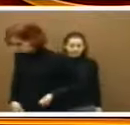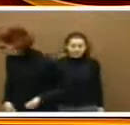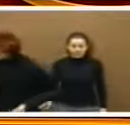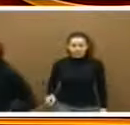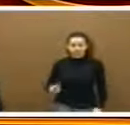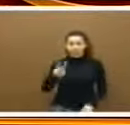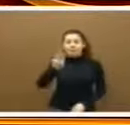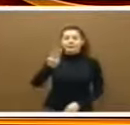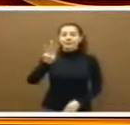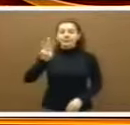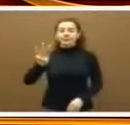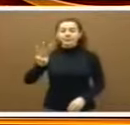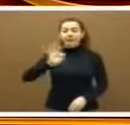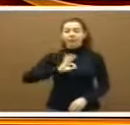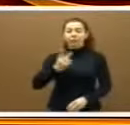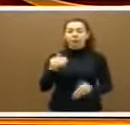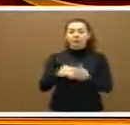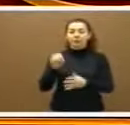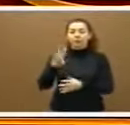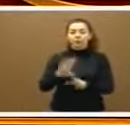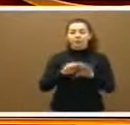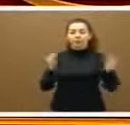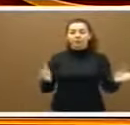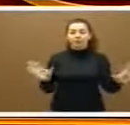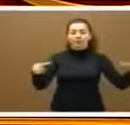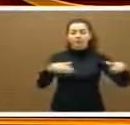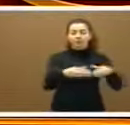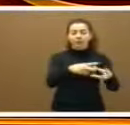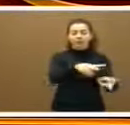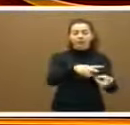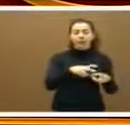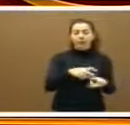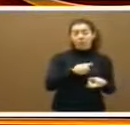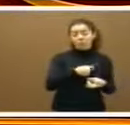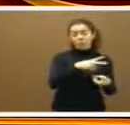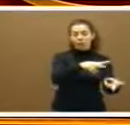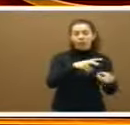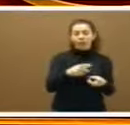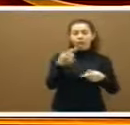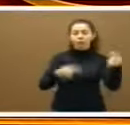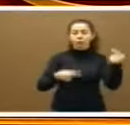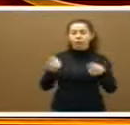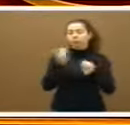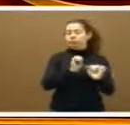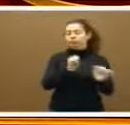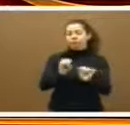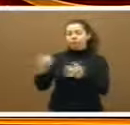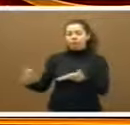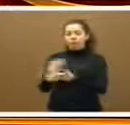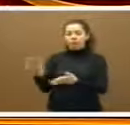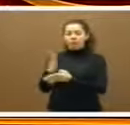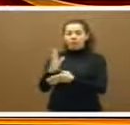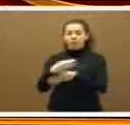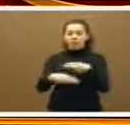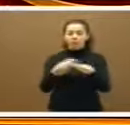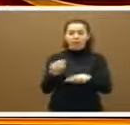enero de 2014 se reúne la mesa de la Comisión de Hacienda y Presupuesto, que rechaza las enmiendas presentadas por el Grupo Parlamentario Popular